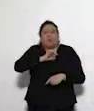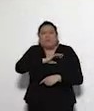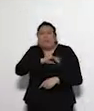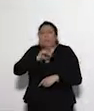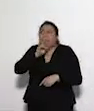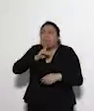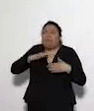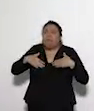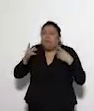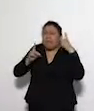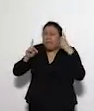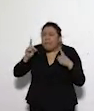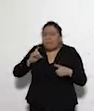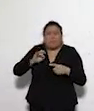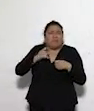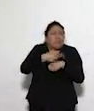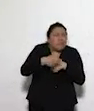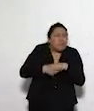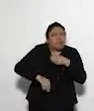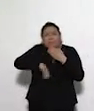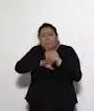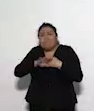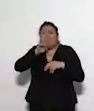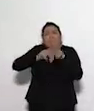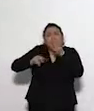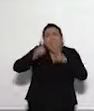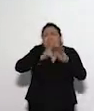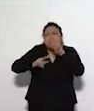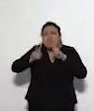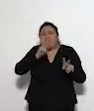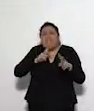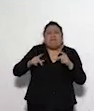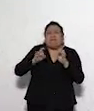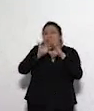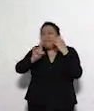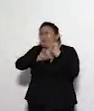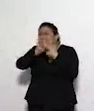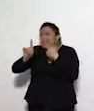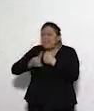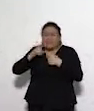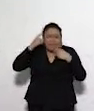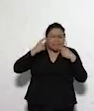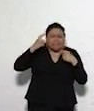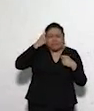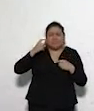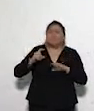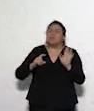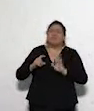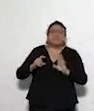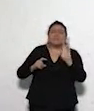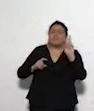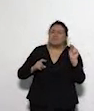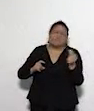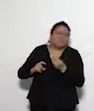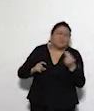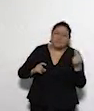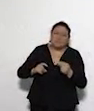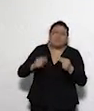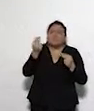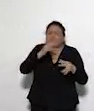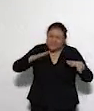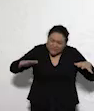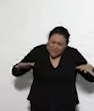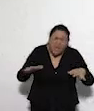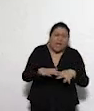a la desconfianza, a la incertidumbre que genera la inseguridad, la violencia y la impunidad. Requerimos una